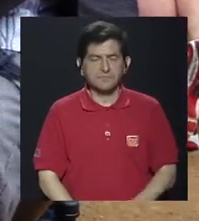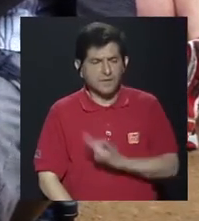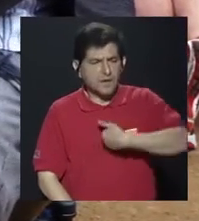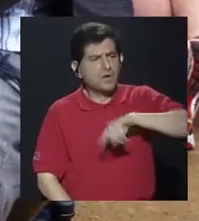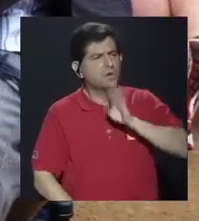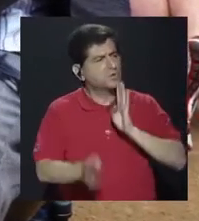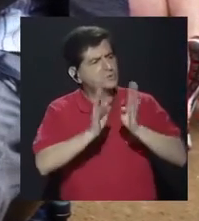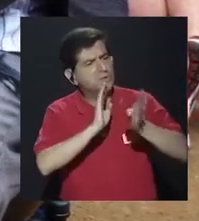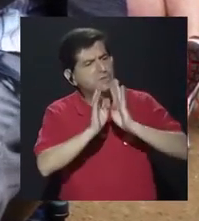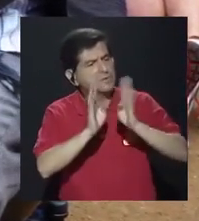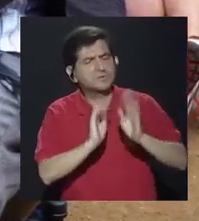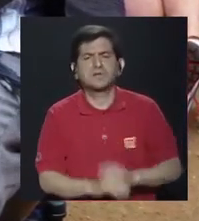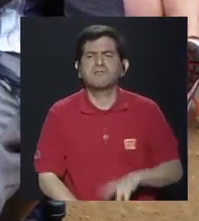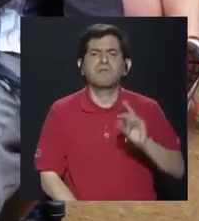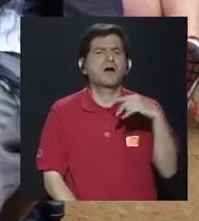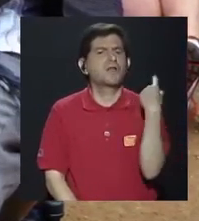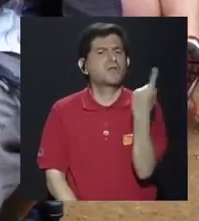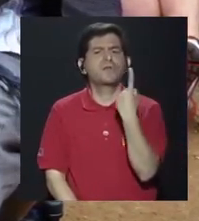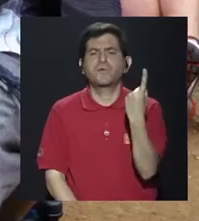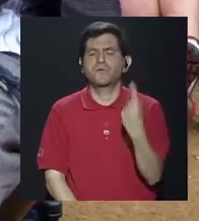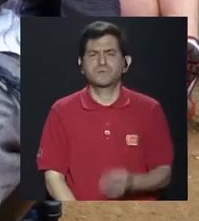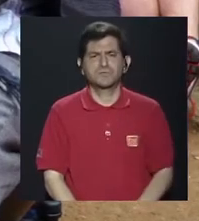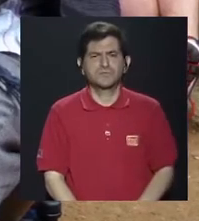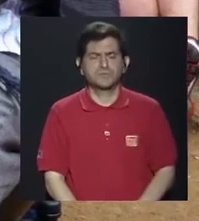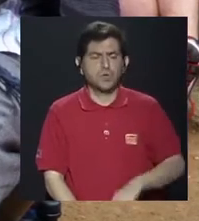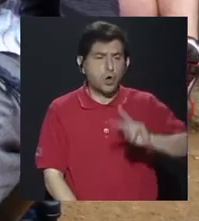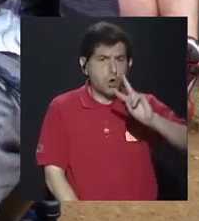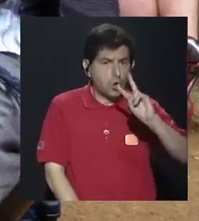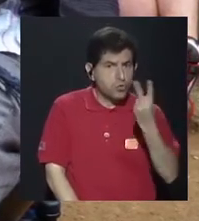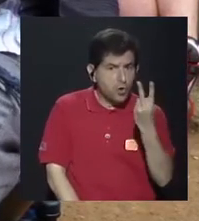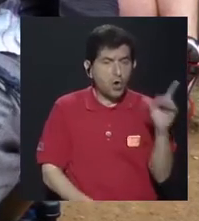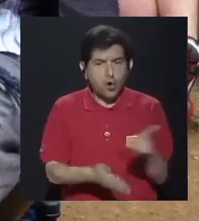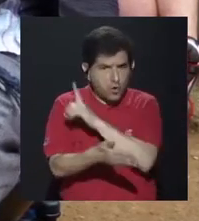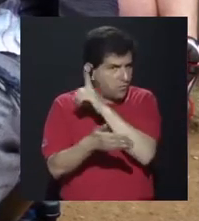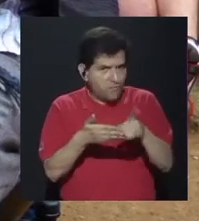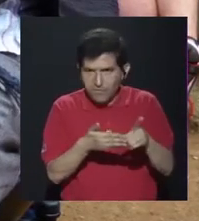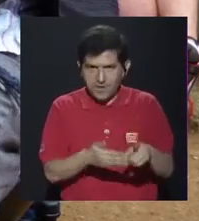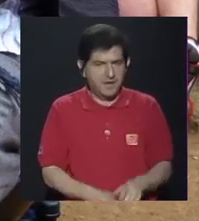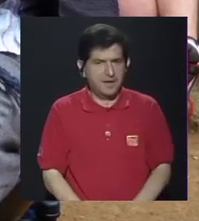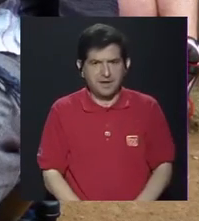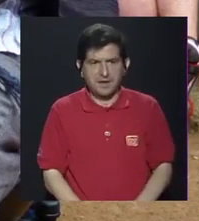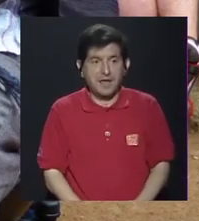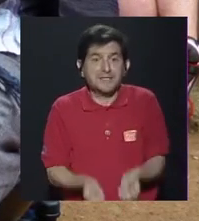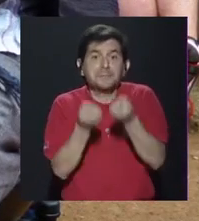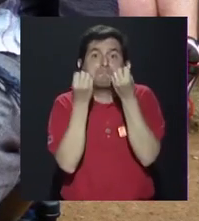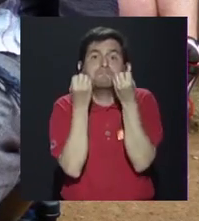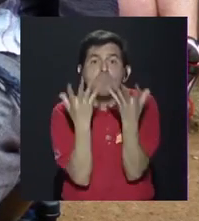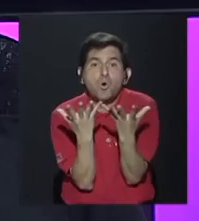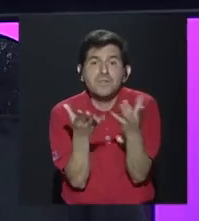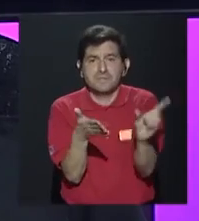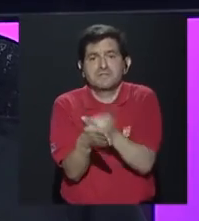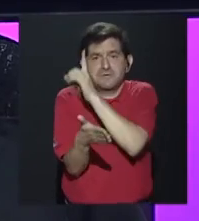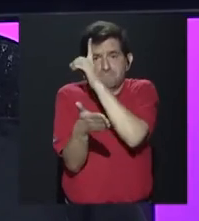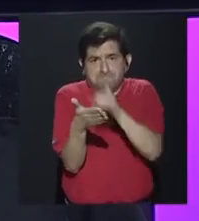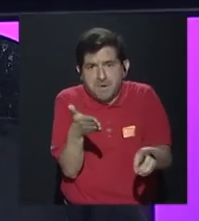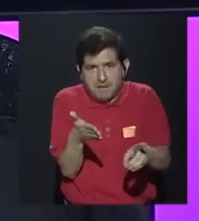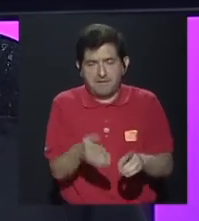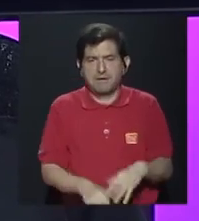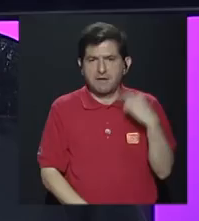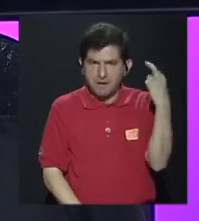Hablábamos de que no es solamente una doble discriminación, sino es una multidiscriminación, ¿verdad?